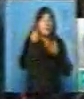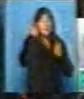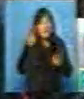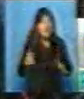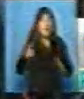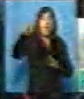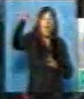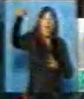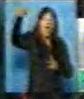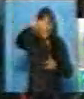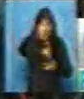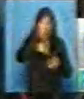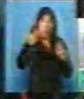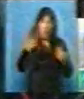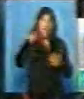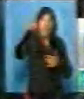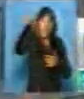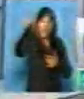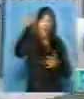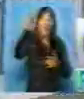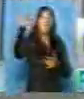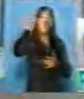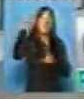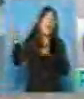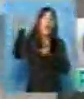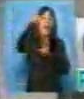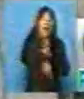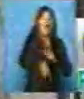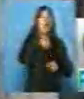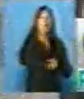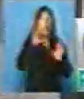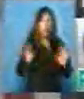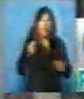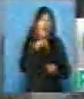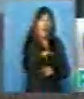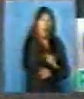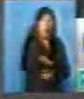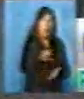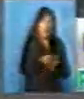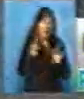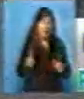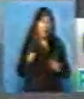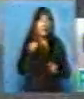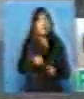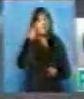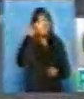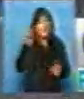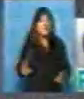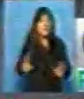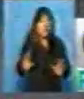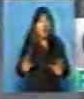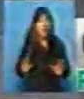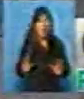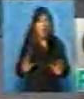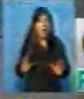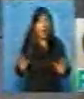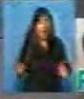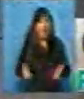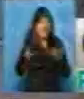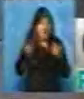que venga hasta el aeropuerto de Jujuy, que en este caso está en Pericos. Es, para mí es un gran avance este tema de poder siempre